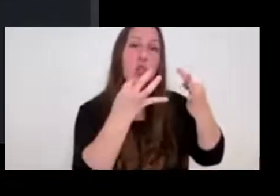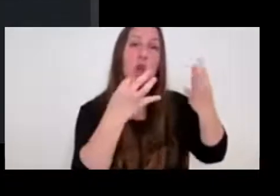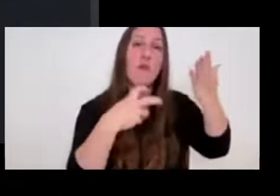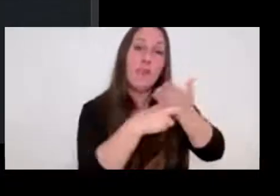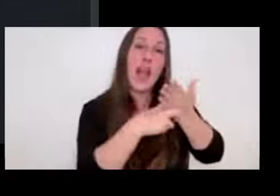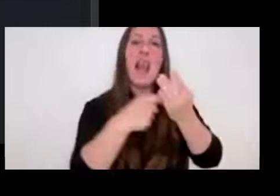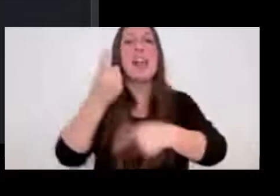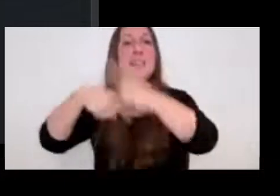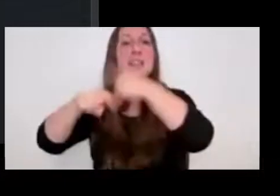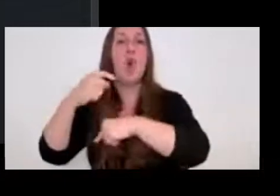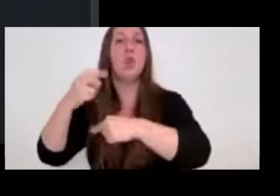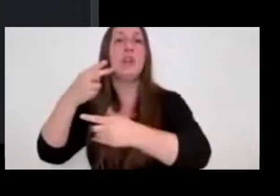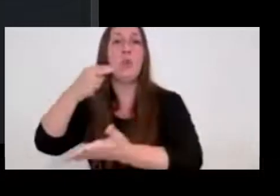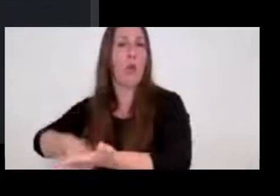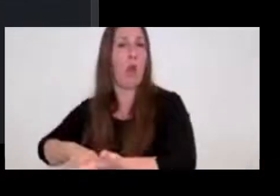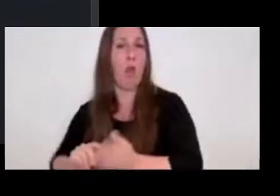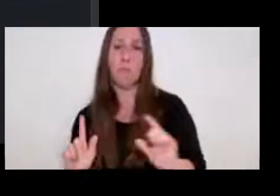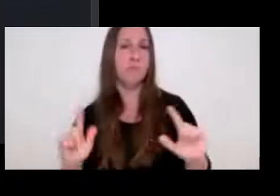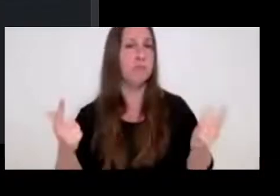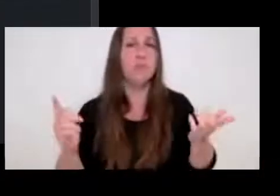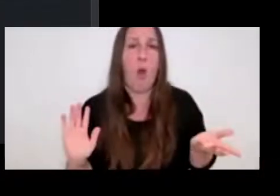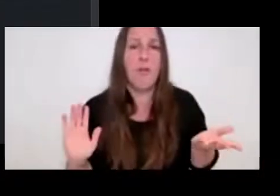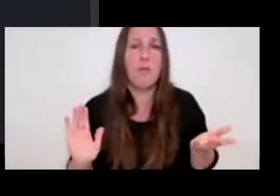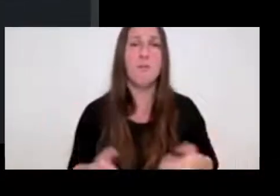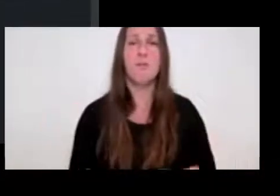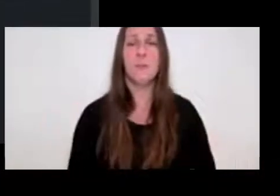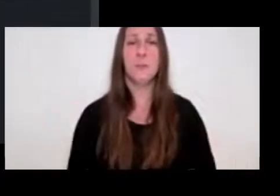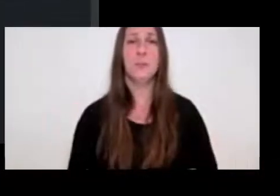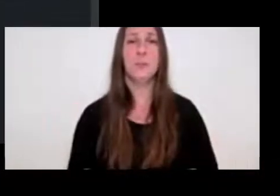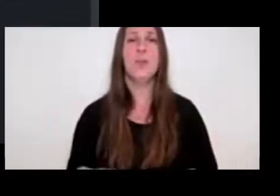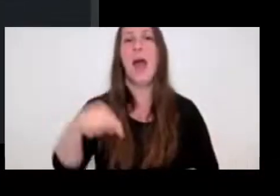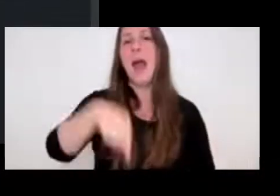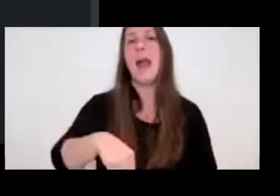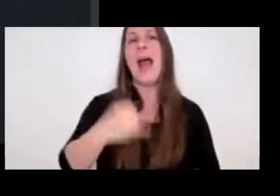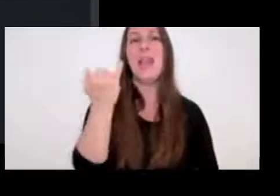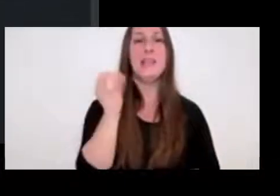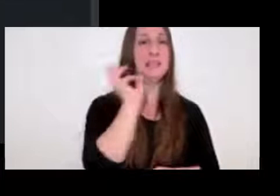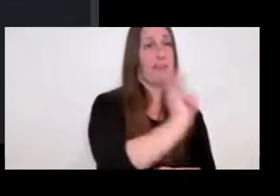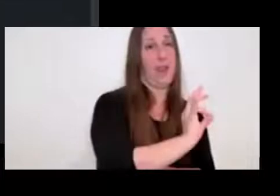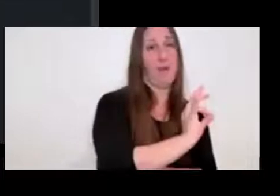digamos, ¿no? Acá, en este caso, tenemos cero de las dos, digamos, ¿no es cierto?